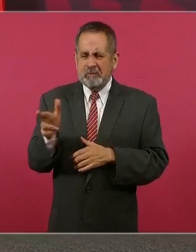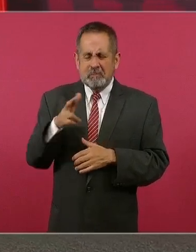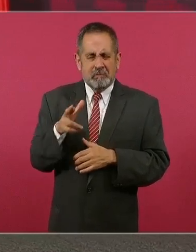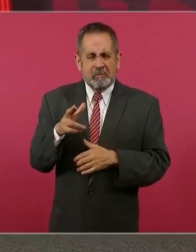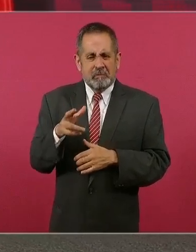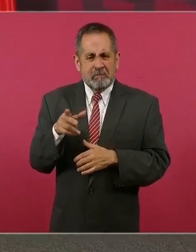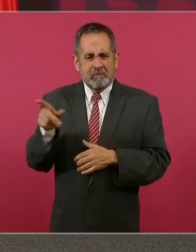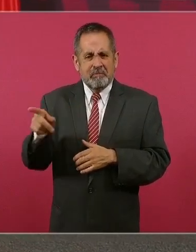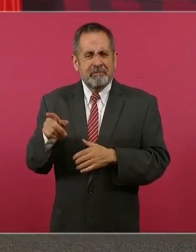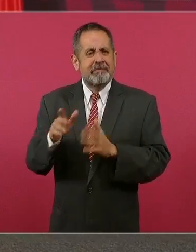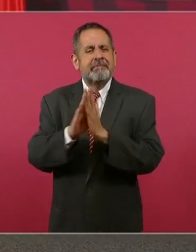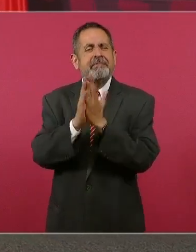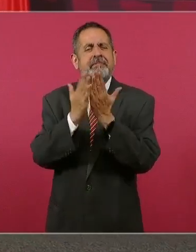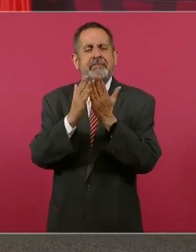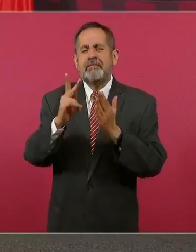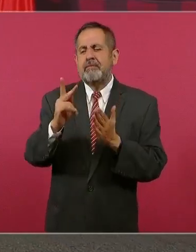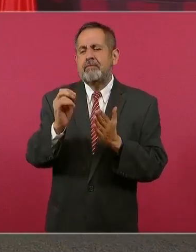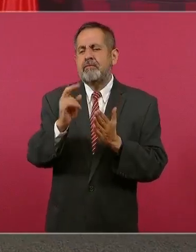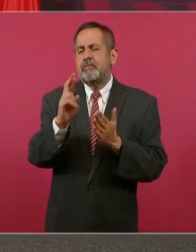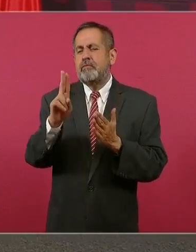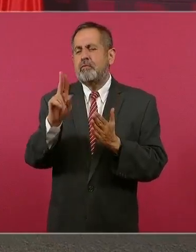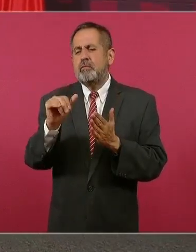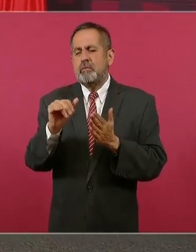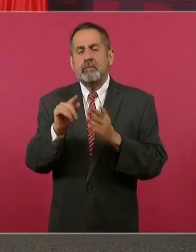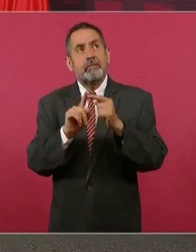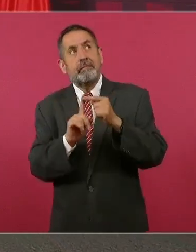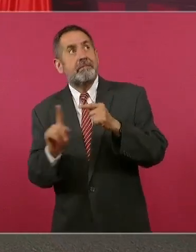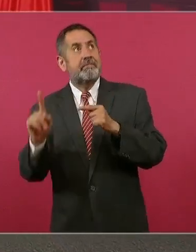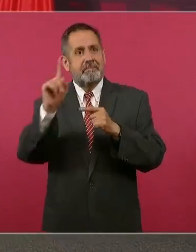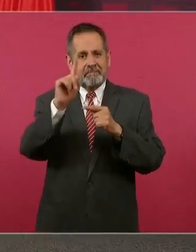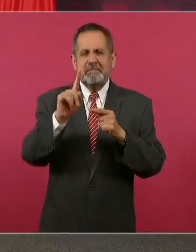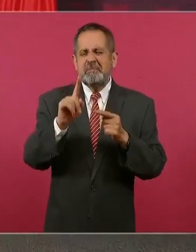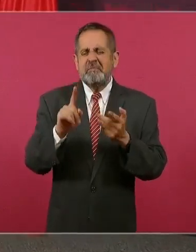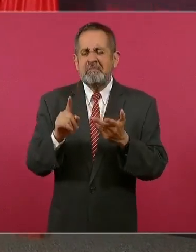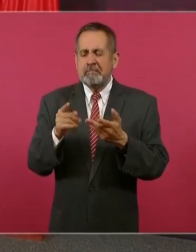restaurante de la librería Porrúa.